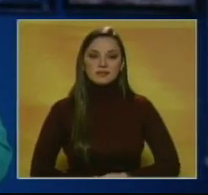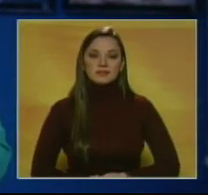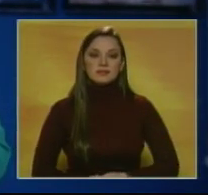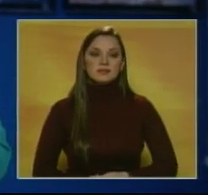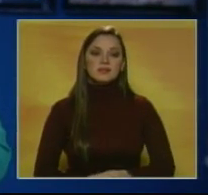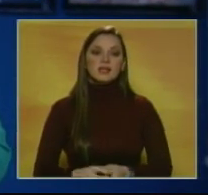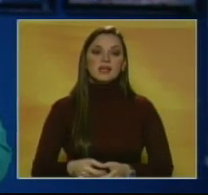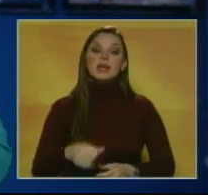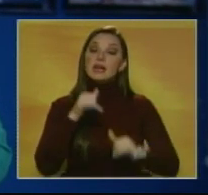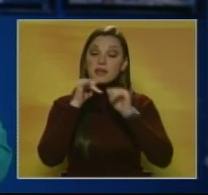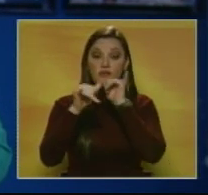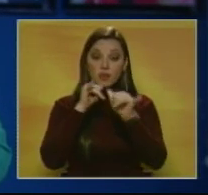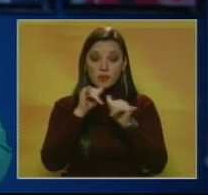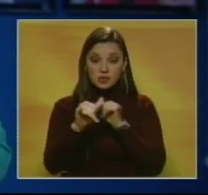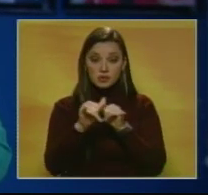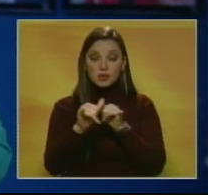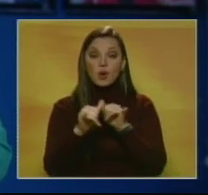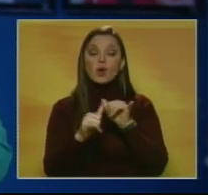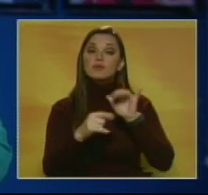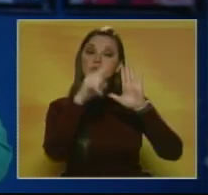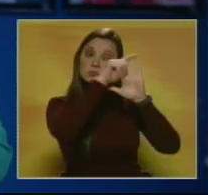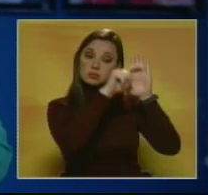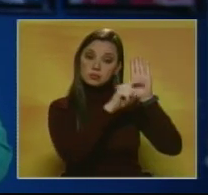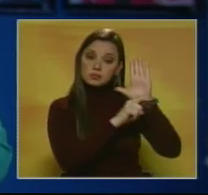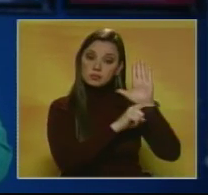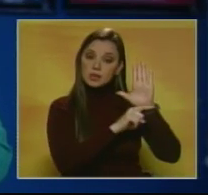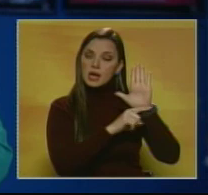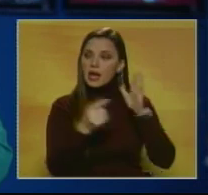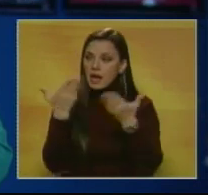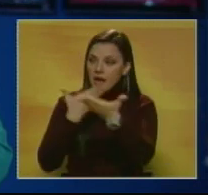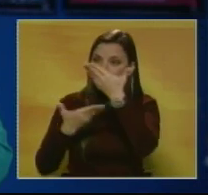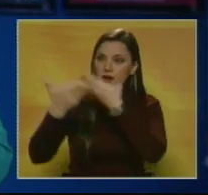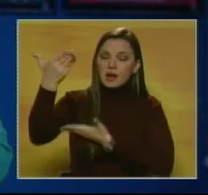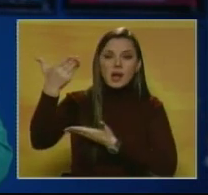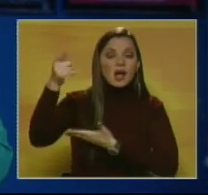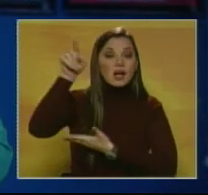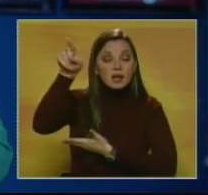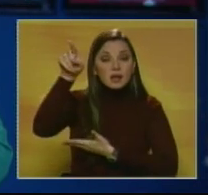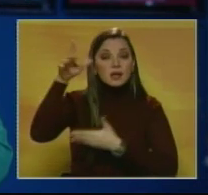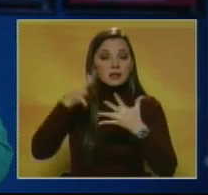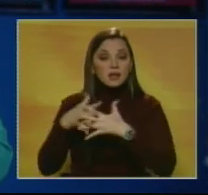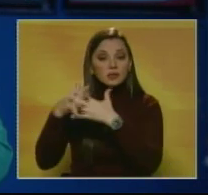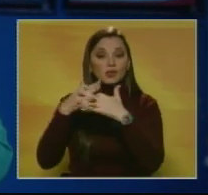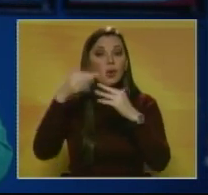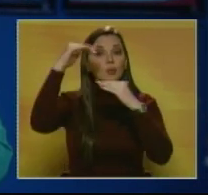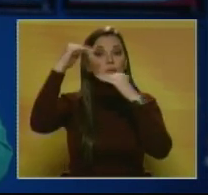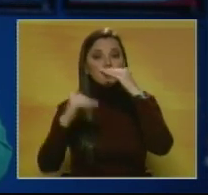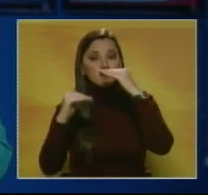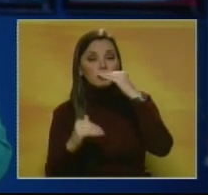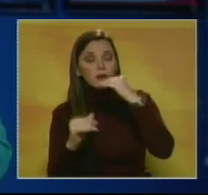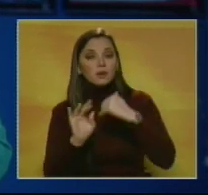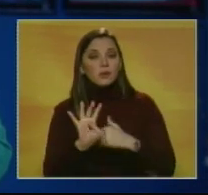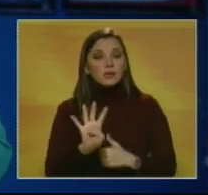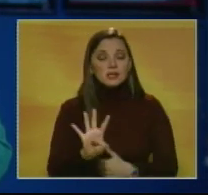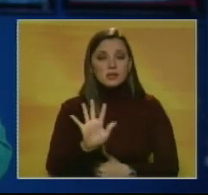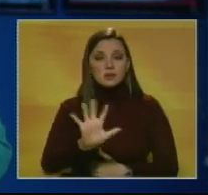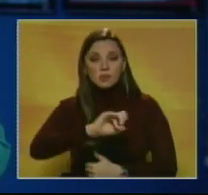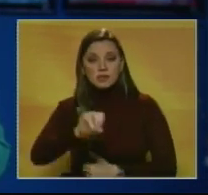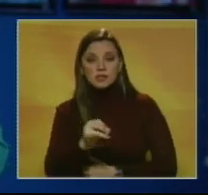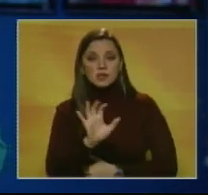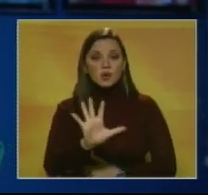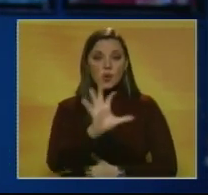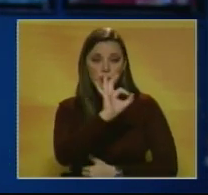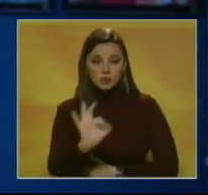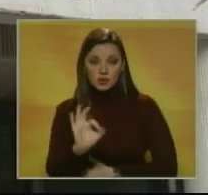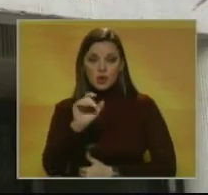De acuerdo a datos difundidos por Benanchang, el intercambio comercial con Estados Unidos registró una caída de 46.5% en el tercer trimestre